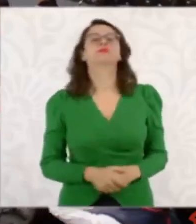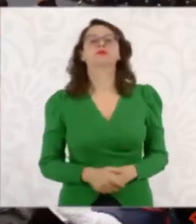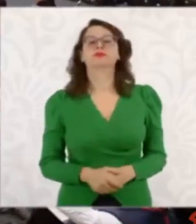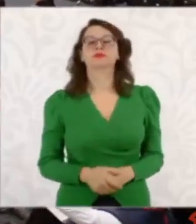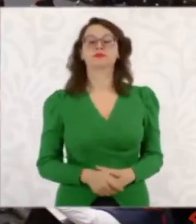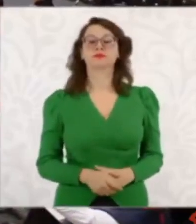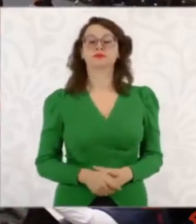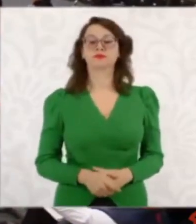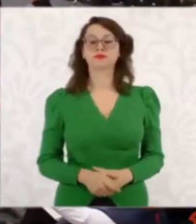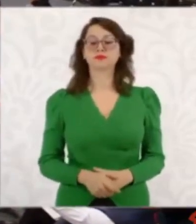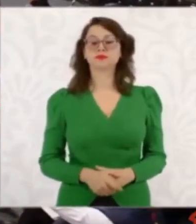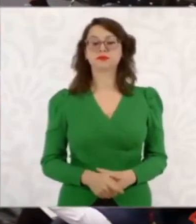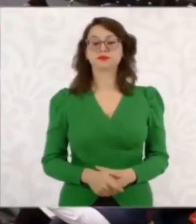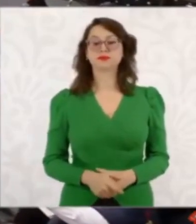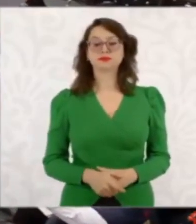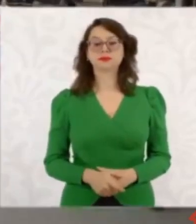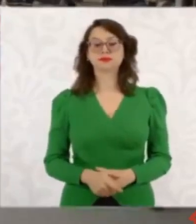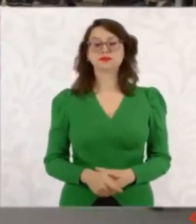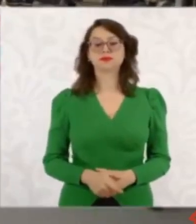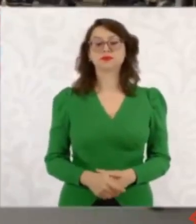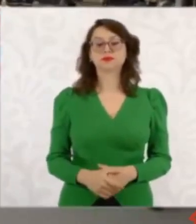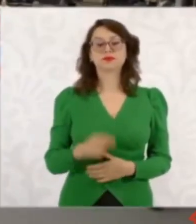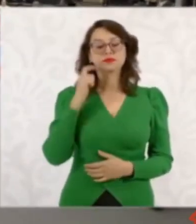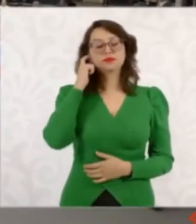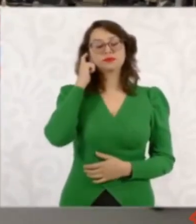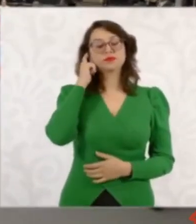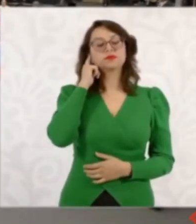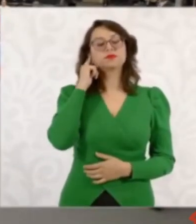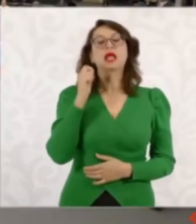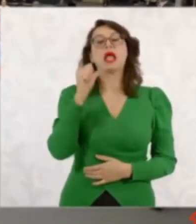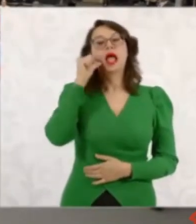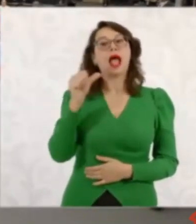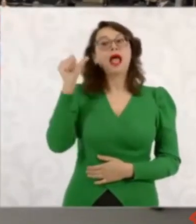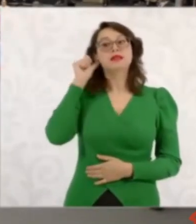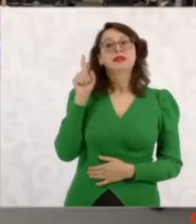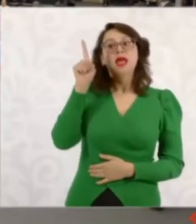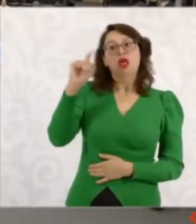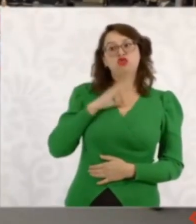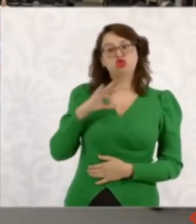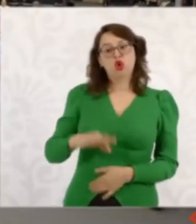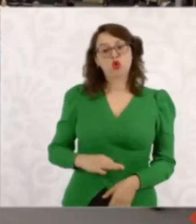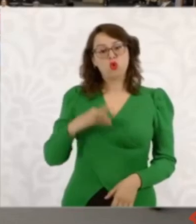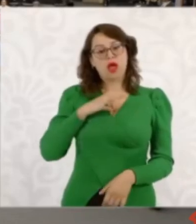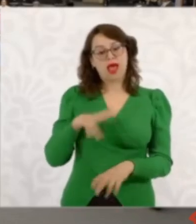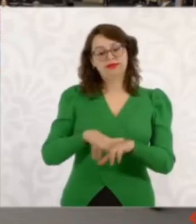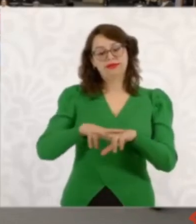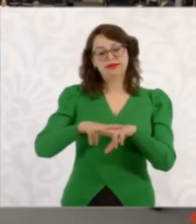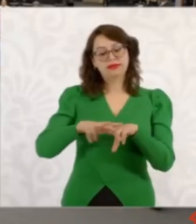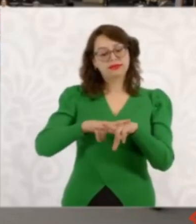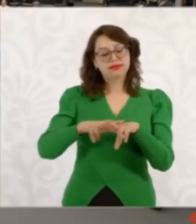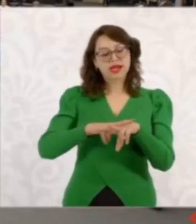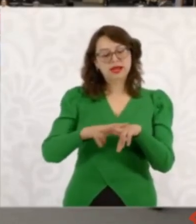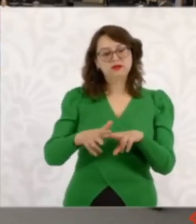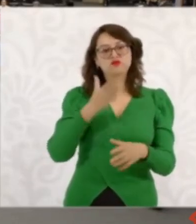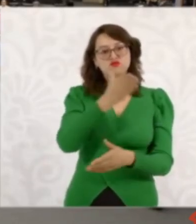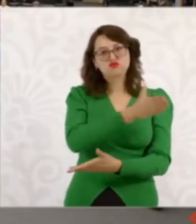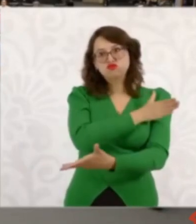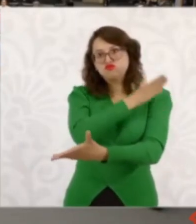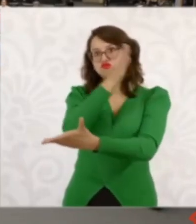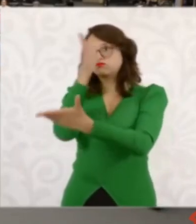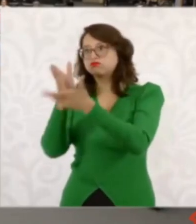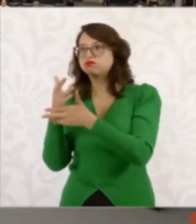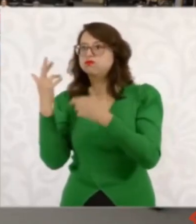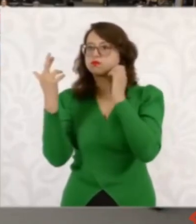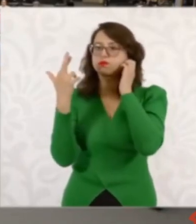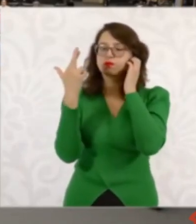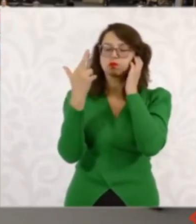Presidenta, en su visita de ayer al tren El Insurgente y viendo la supervisión del avance de la obra